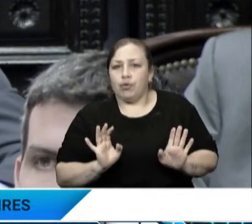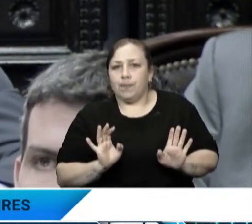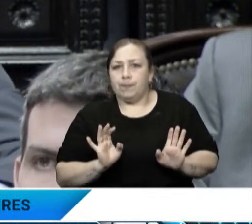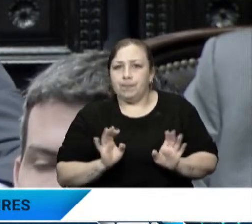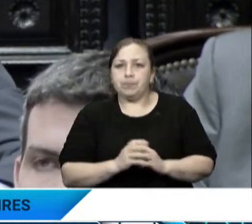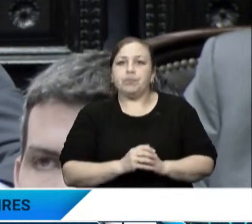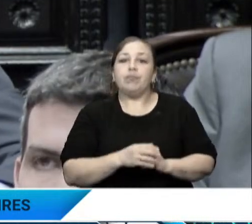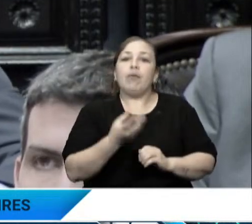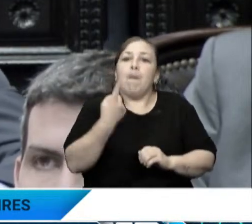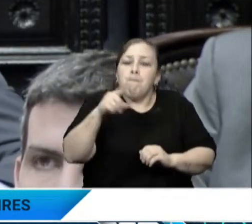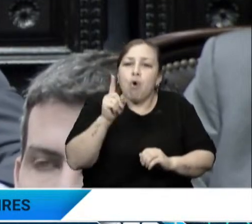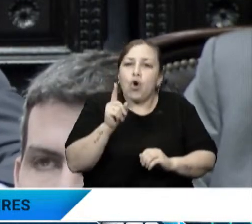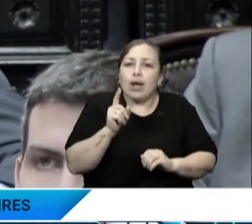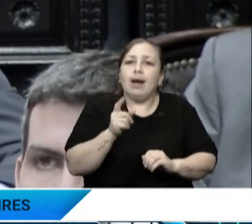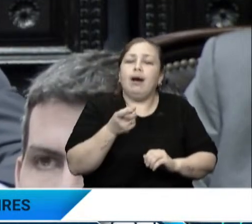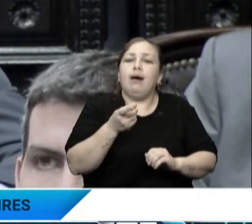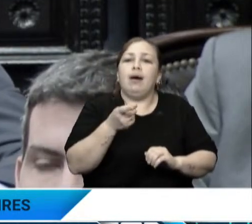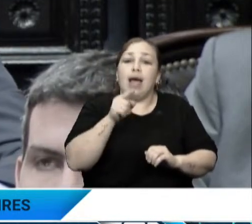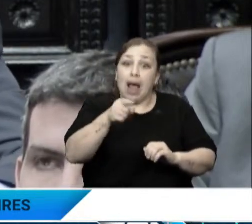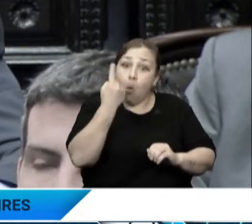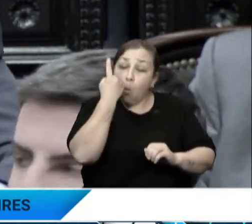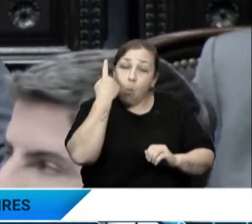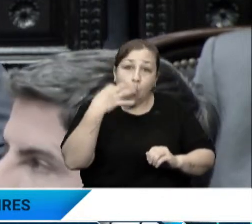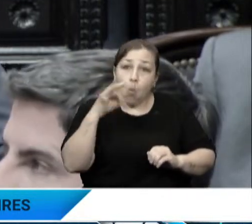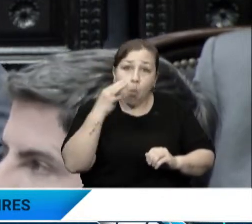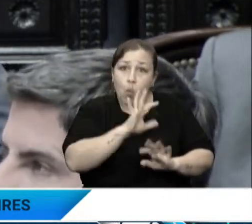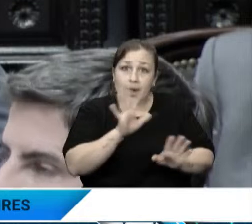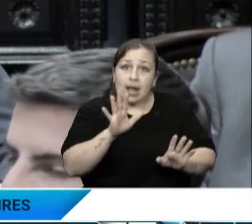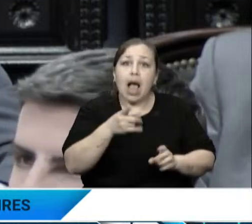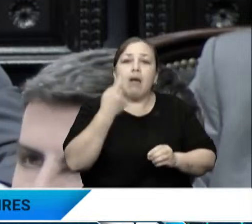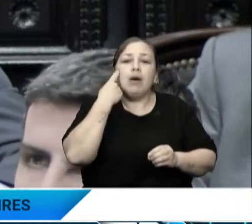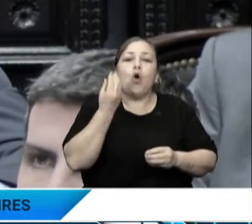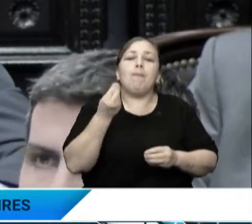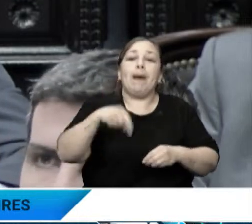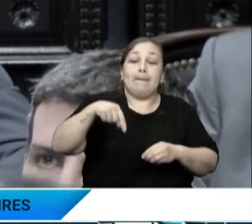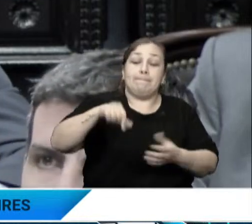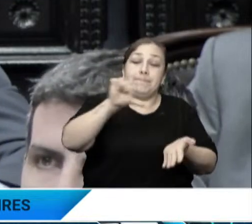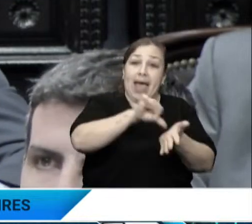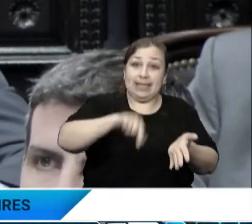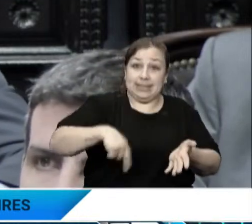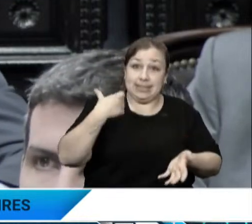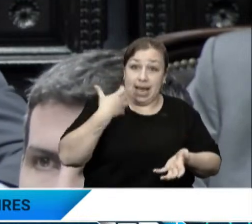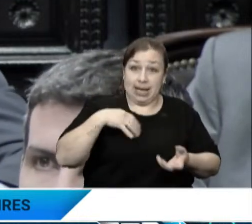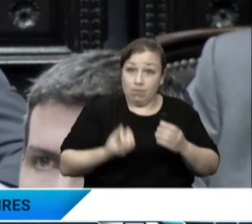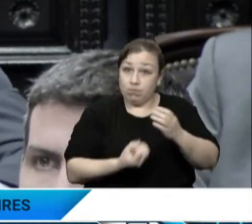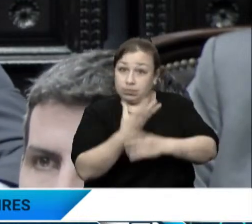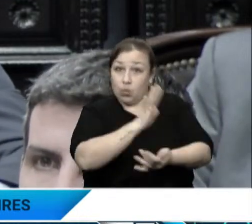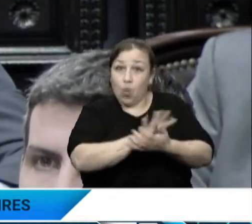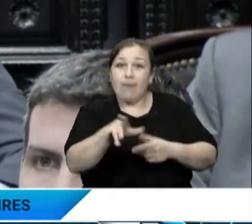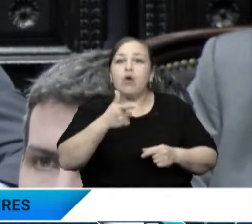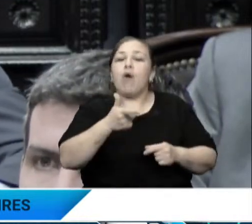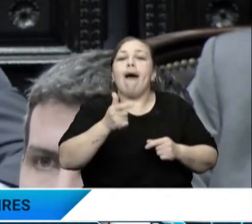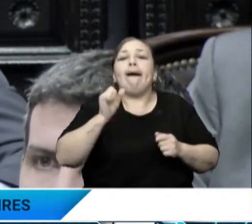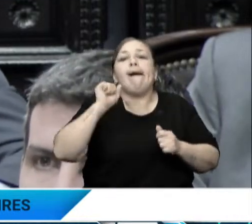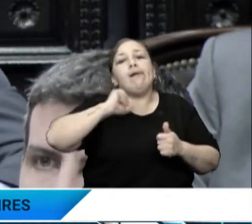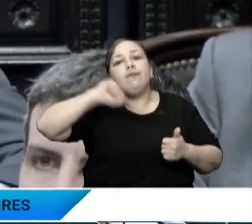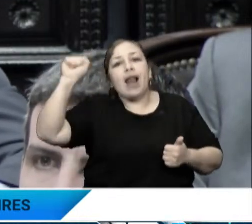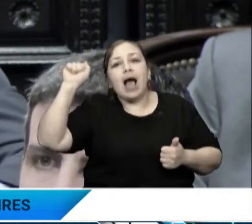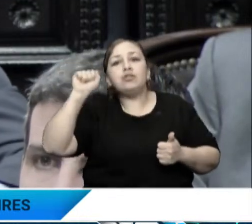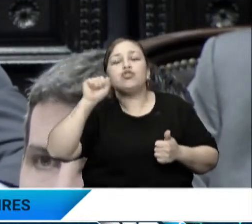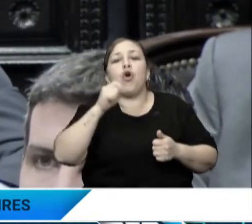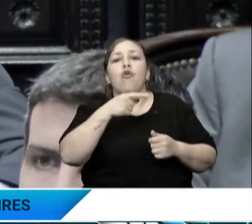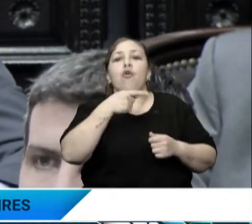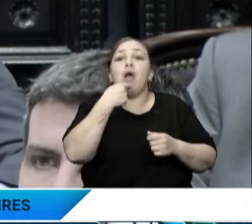cero? Porque la única manera que se inventó en países como Argentina que no hubiera inflación, que es el peor impuesto para